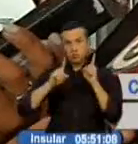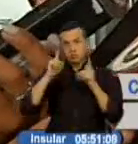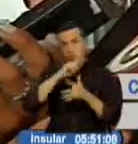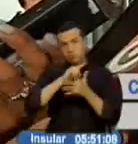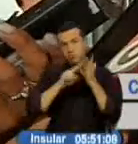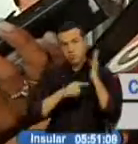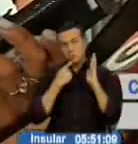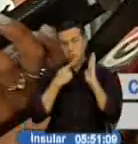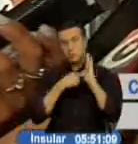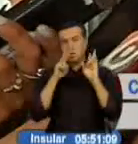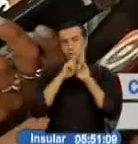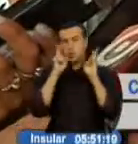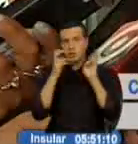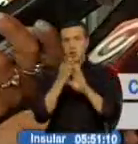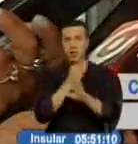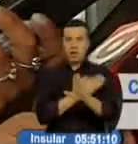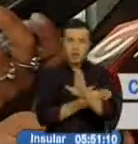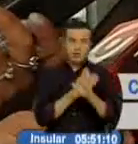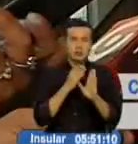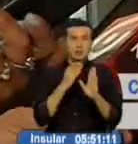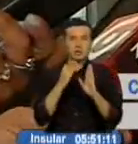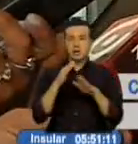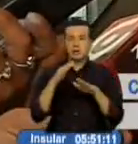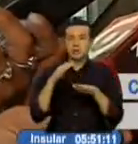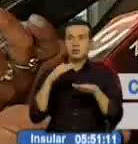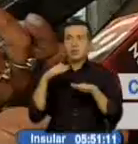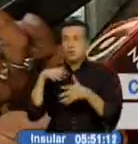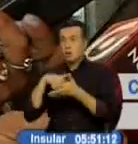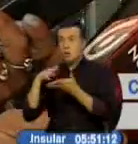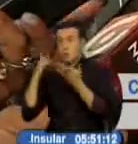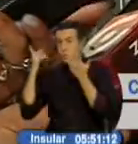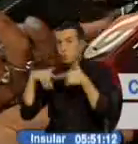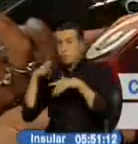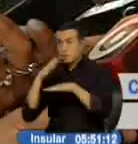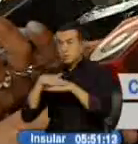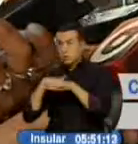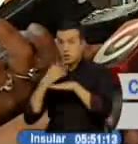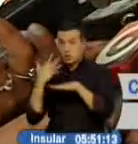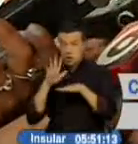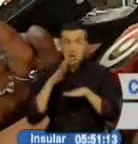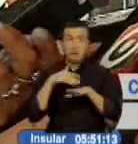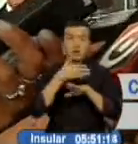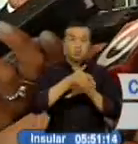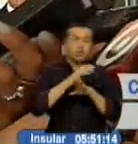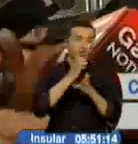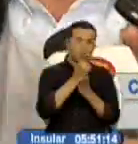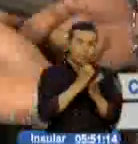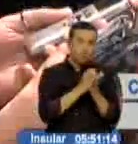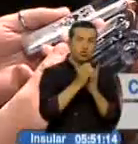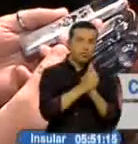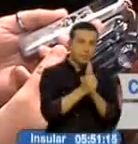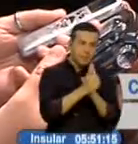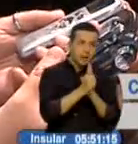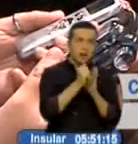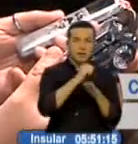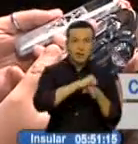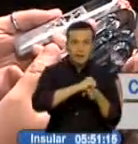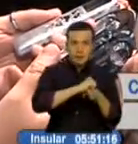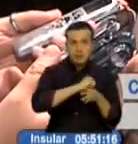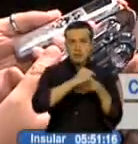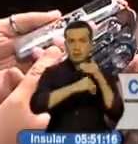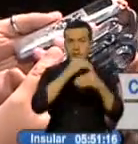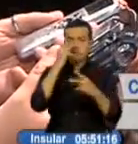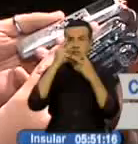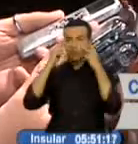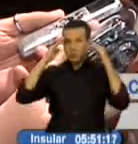mecanismos, digamos, en relación a propiedad, a nivelación postbachillerato, a discutir con las universidades el perfil de las carreras. Con una visión